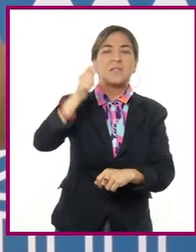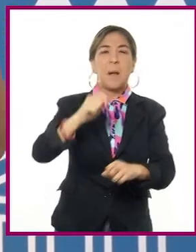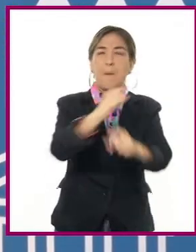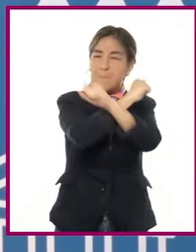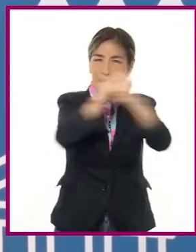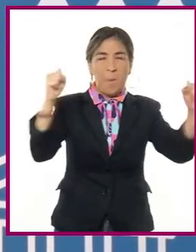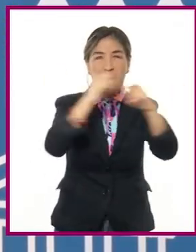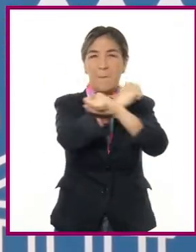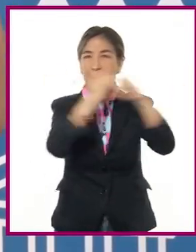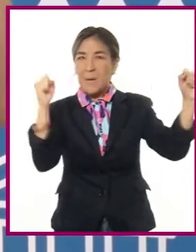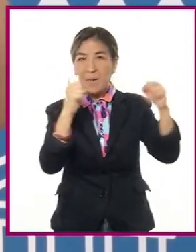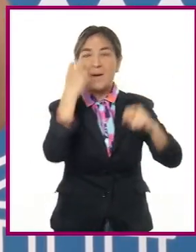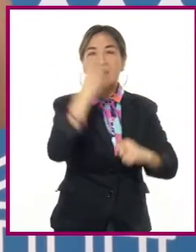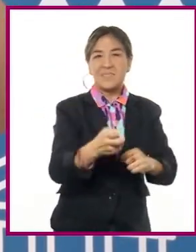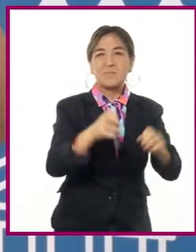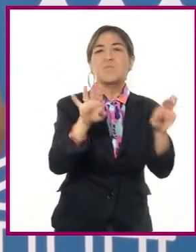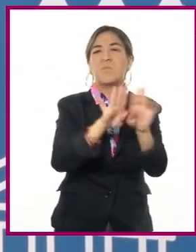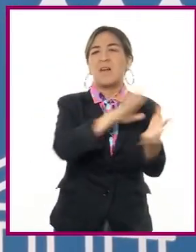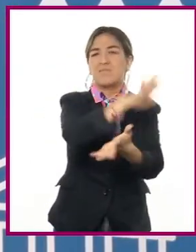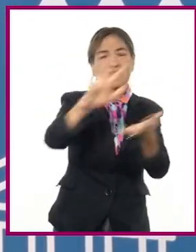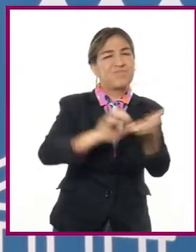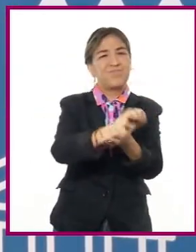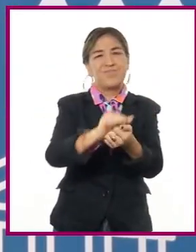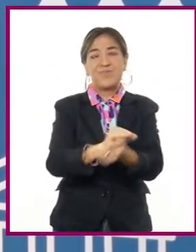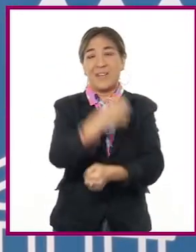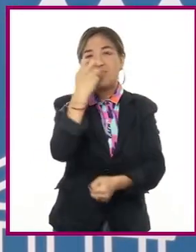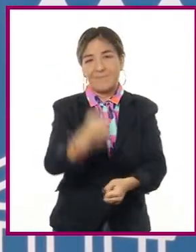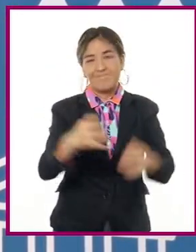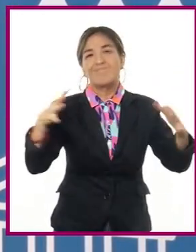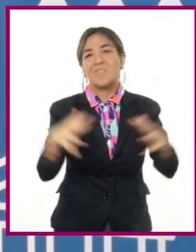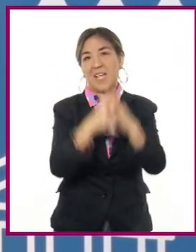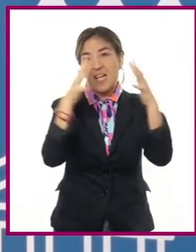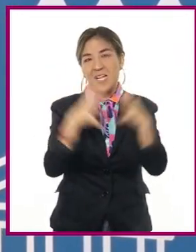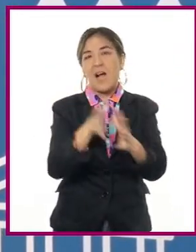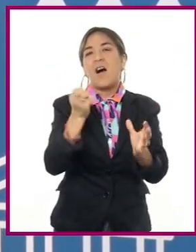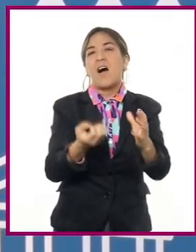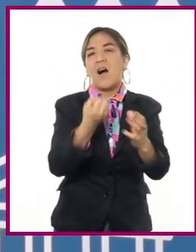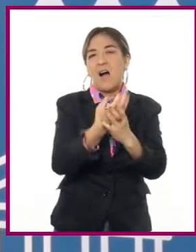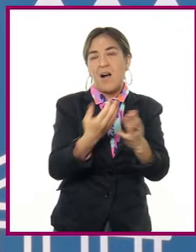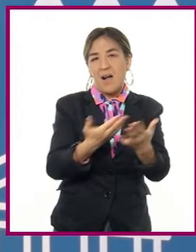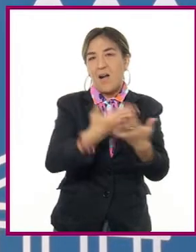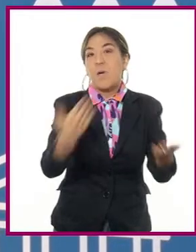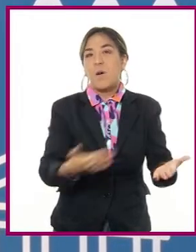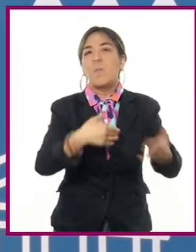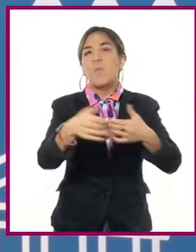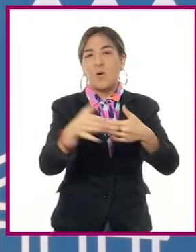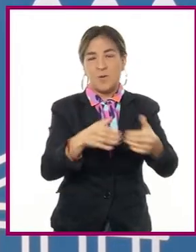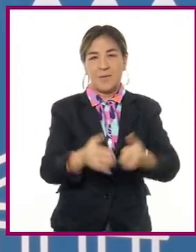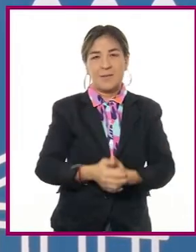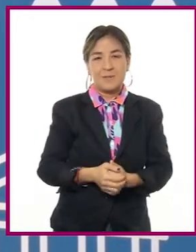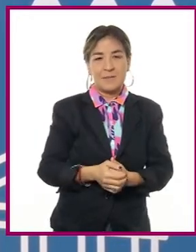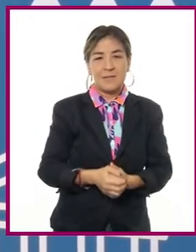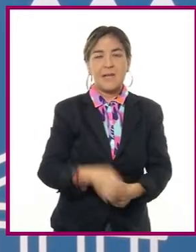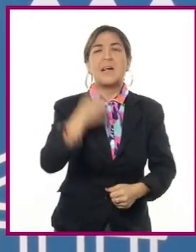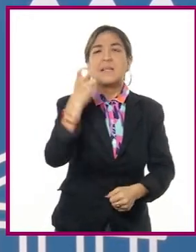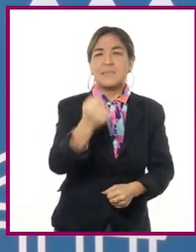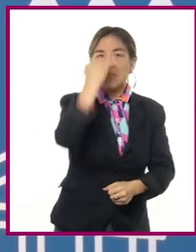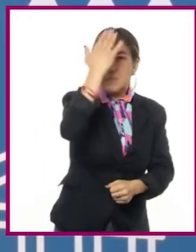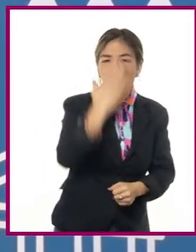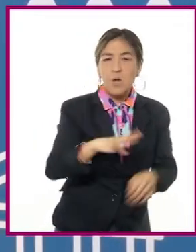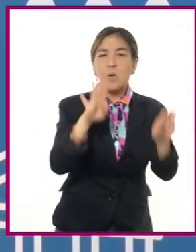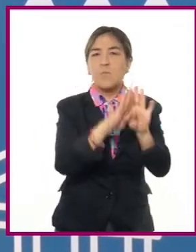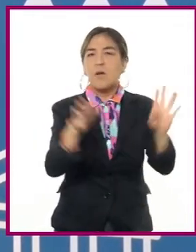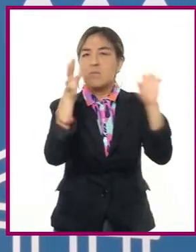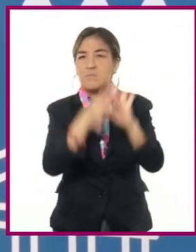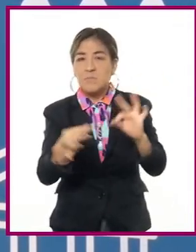bombas, que significa la destrucción masiva de las guerras modernas. Les invito a buscar la imagen y explorarla